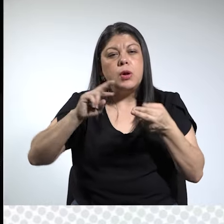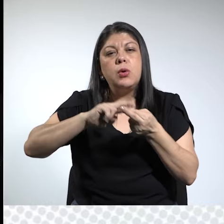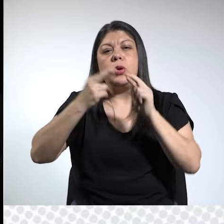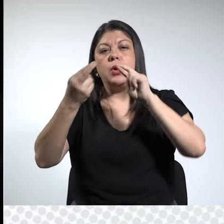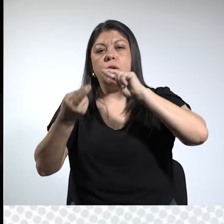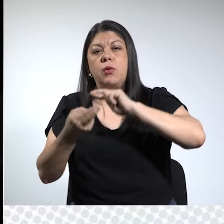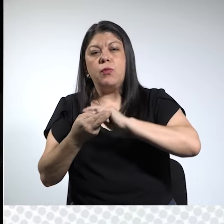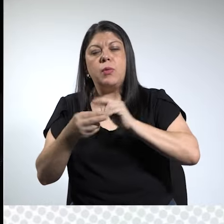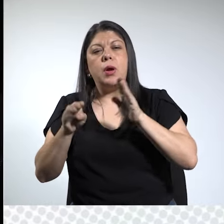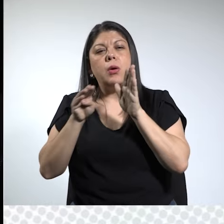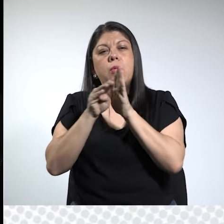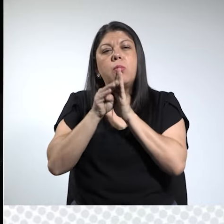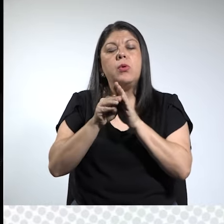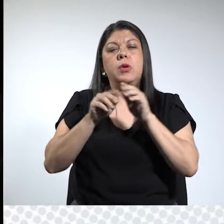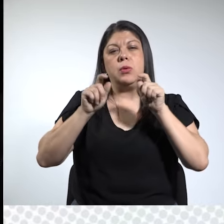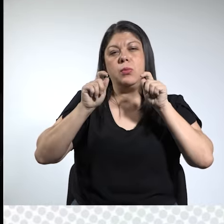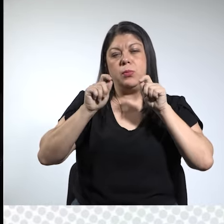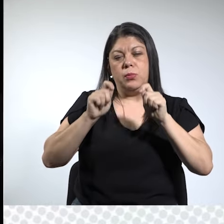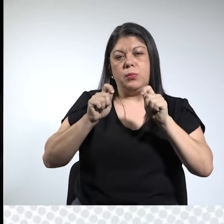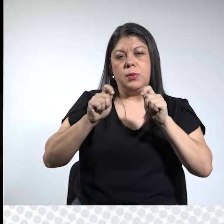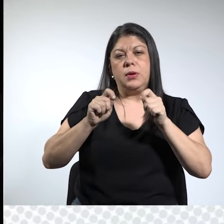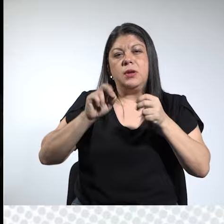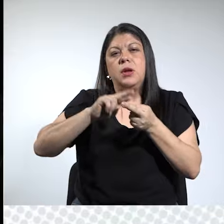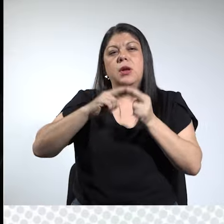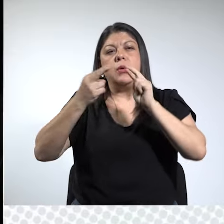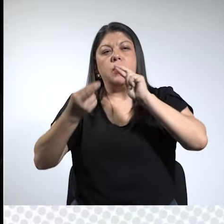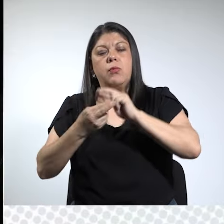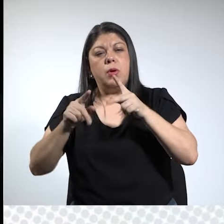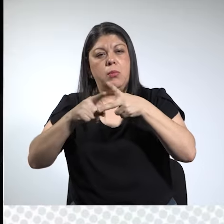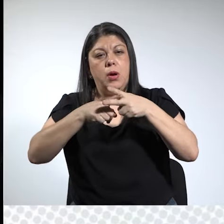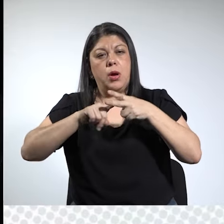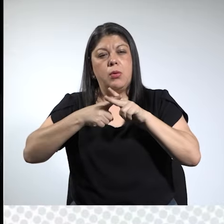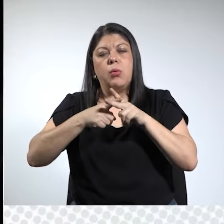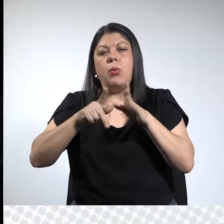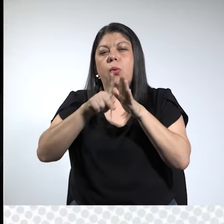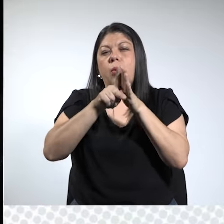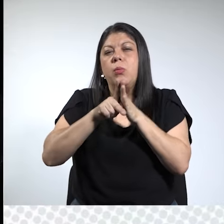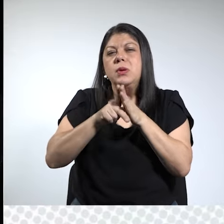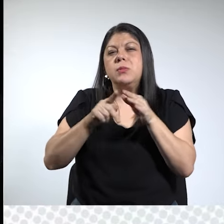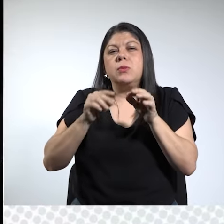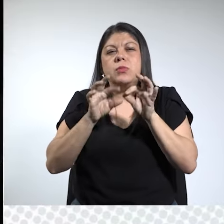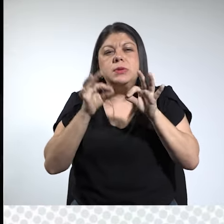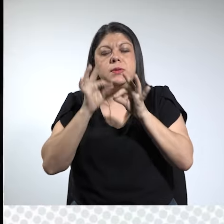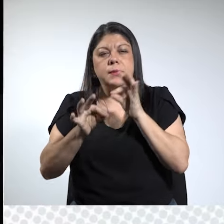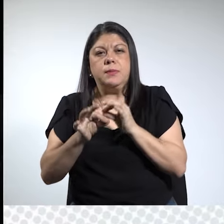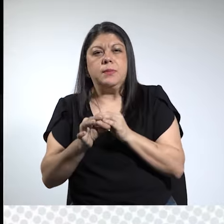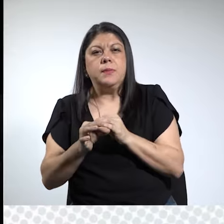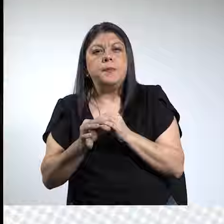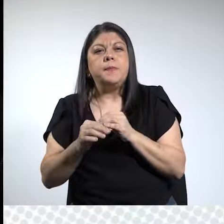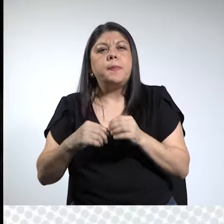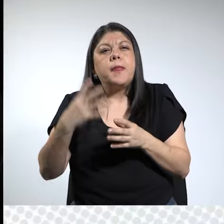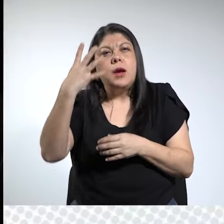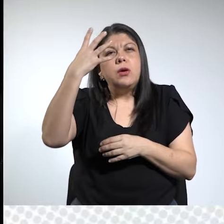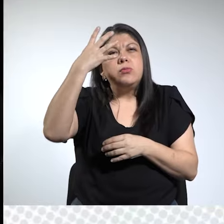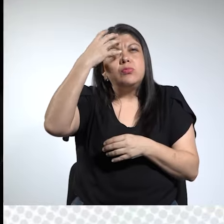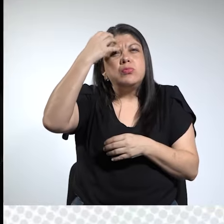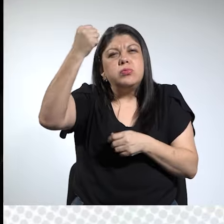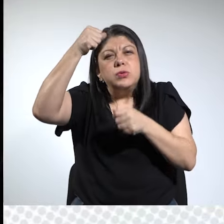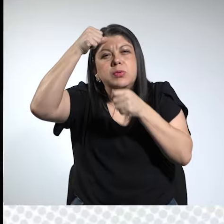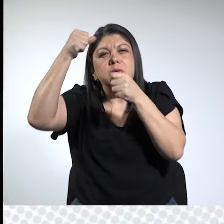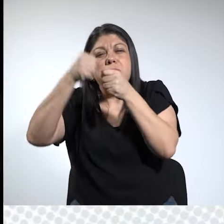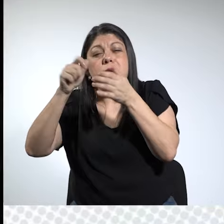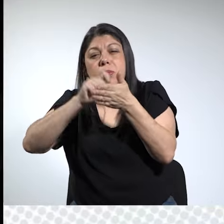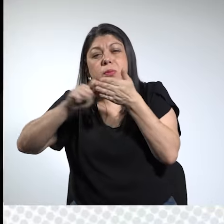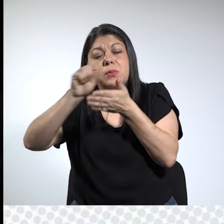reforma curricular. Esa reforma se basa sobre un principio muy sencillo. Todo el conocimiento de base memorístico que usted se recuerda